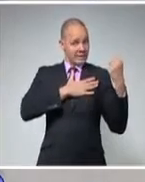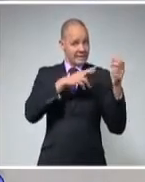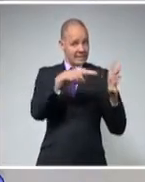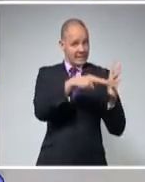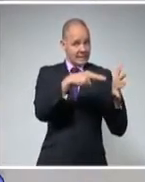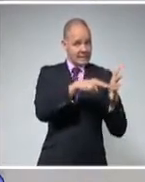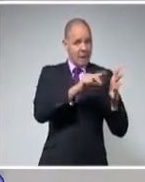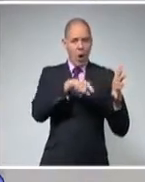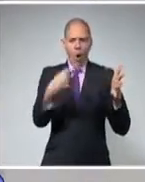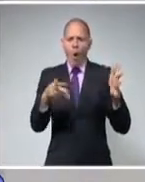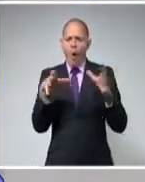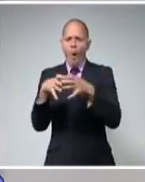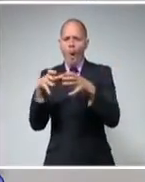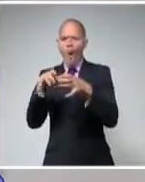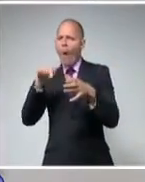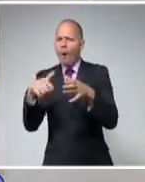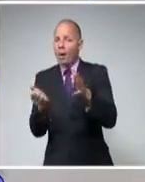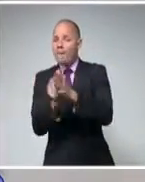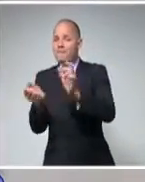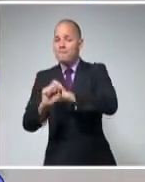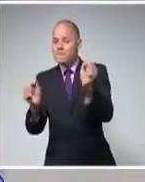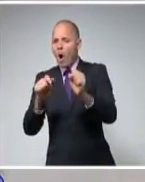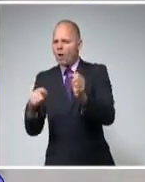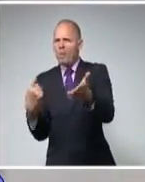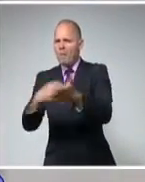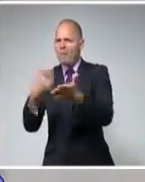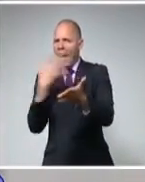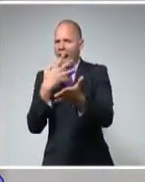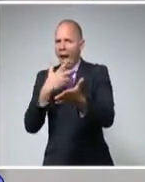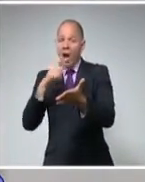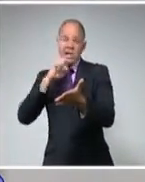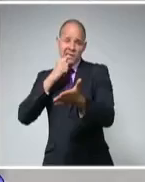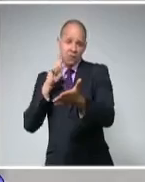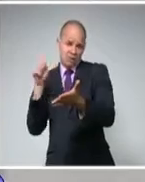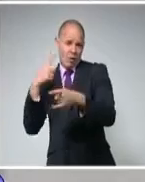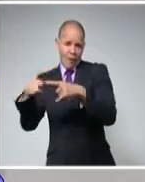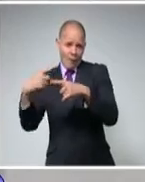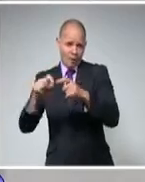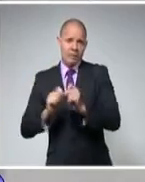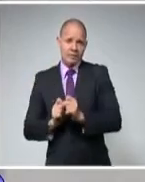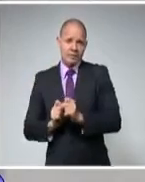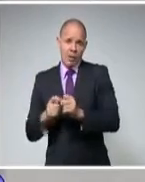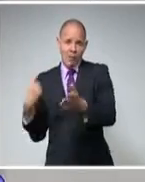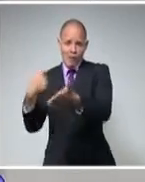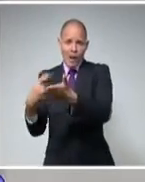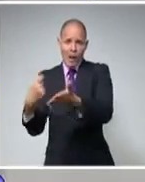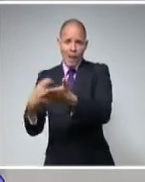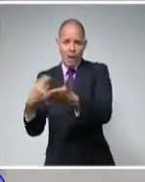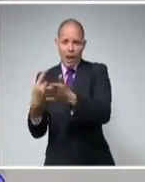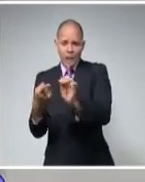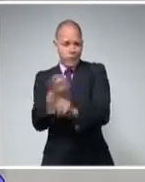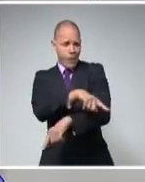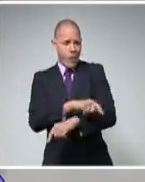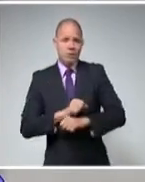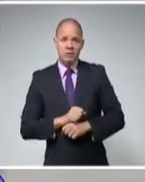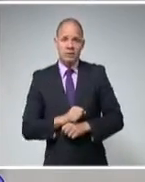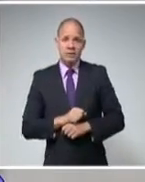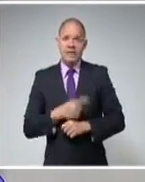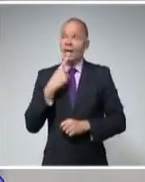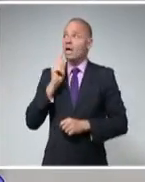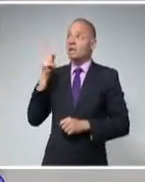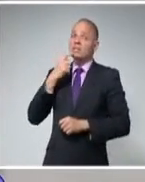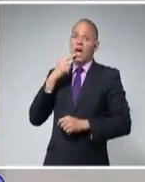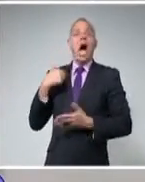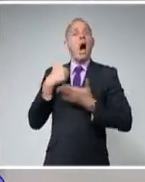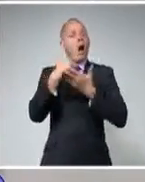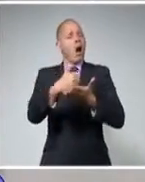su mayoría extranjeros y financiados por las mismas potencias que se preocupan por los ciudadanos sirios en discurso, pero que mantienen